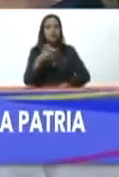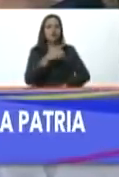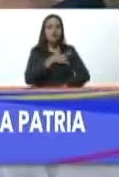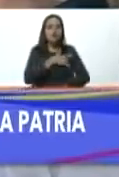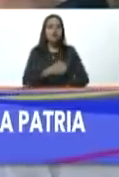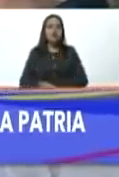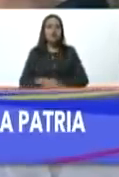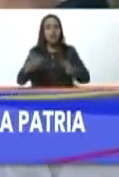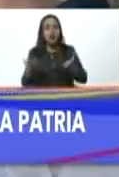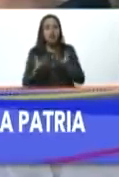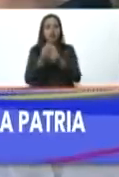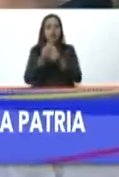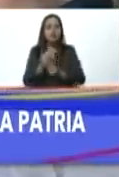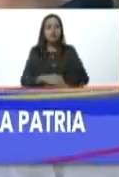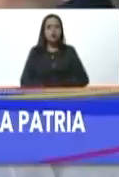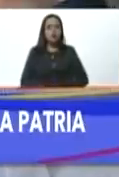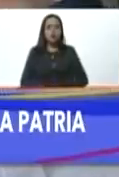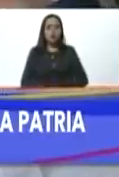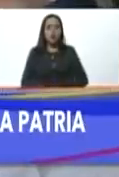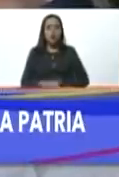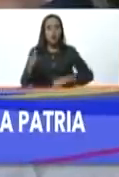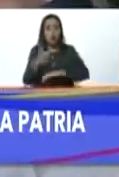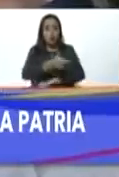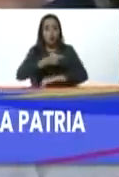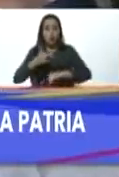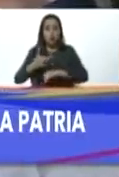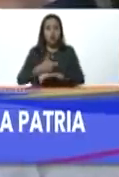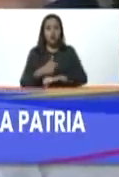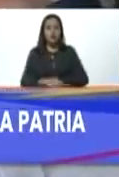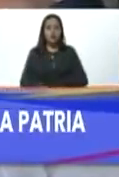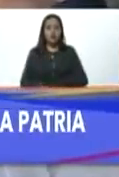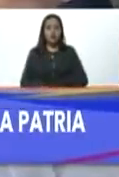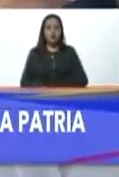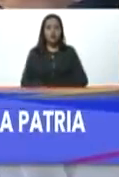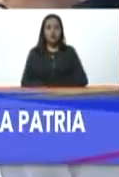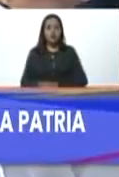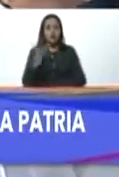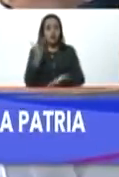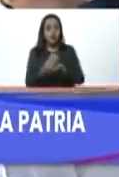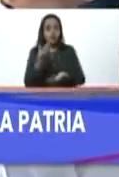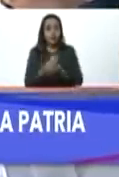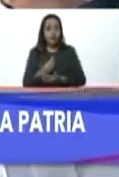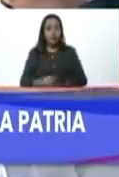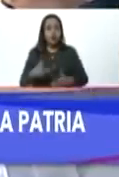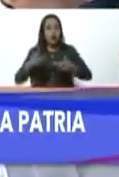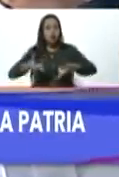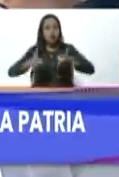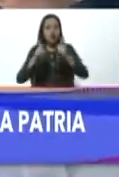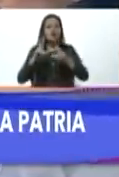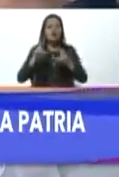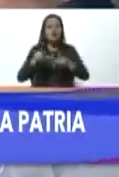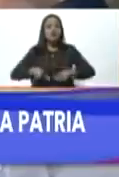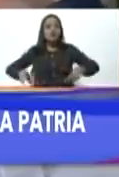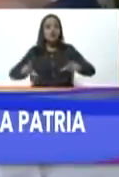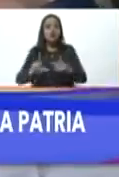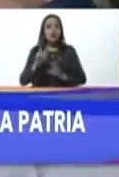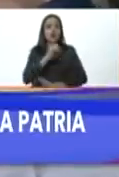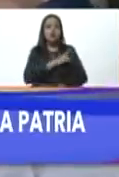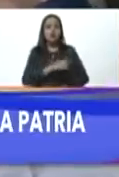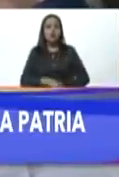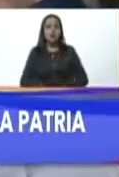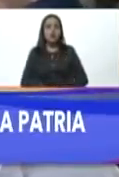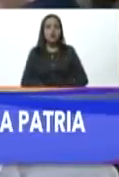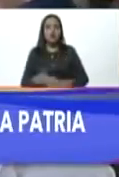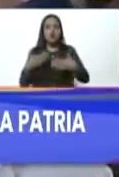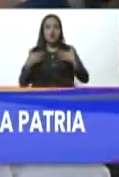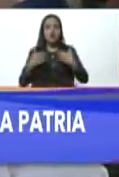en conjunto con la gobernación, la gobernadora de Monagas, vamos a inaugurar un nuevo núcleo del área de